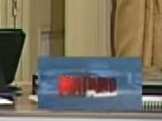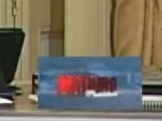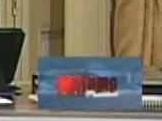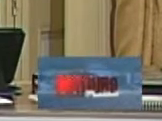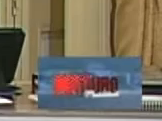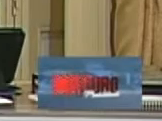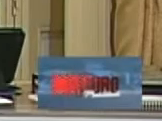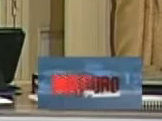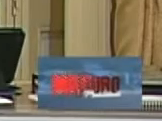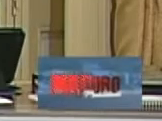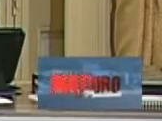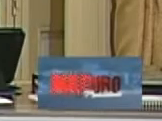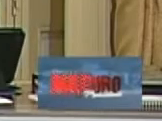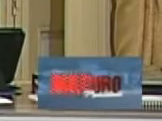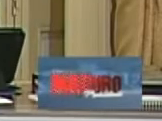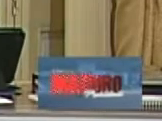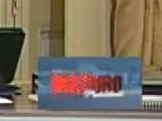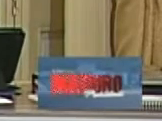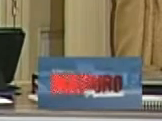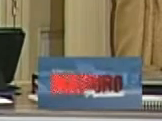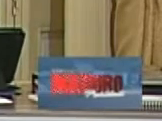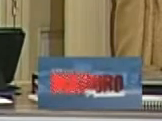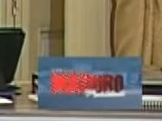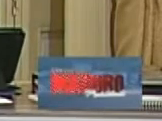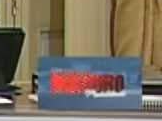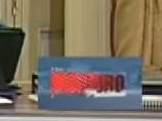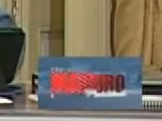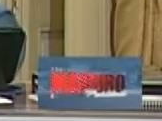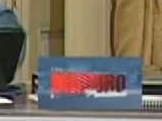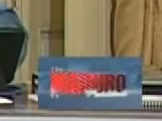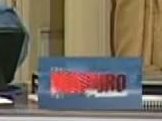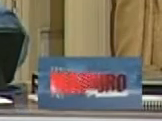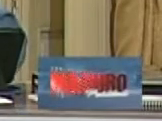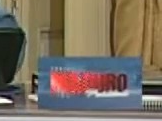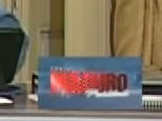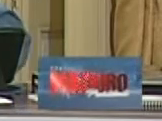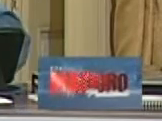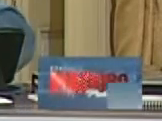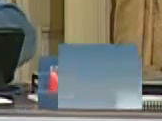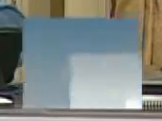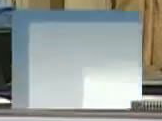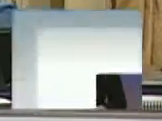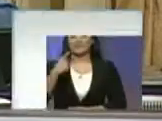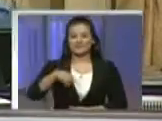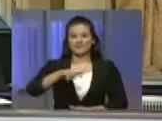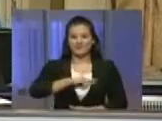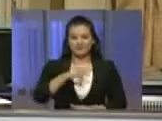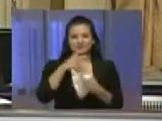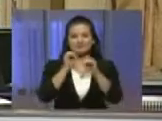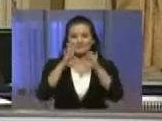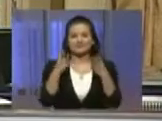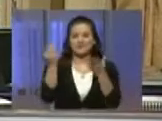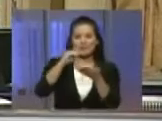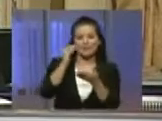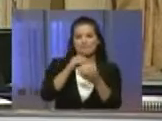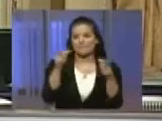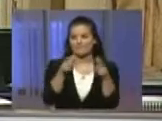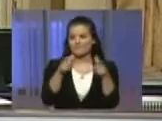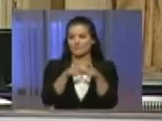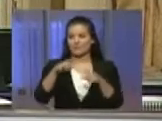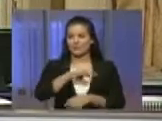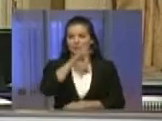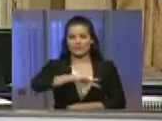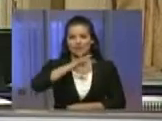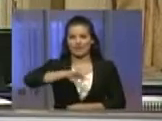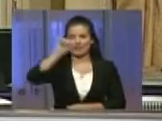muy bueno ahora tenemos nosotros que multiplicar las bases de misiones socialistas estamos atendiendo